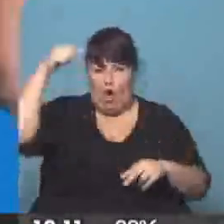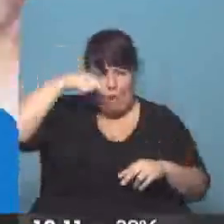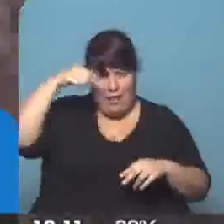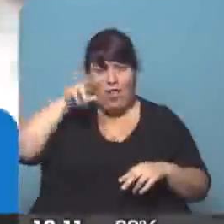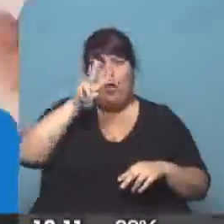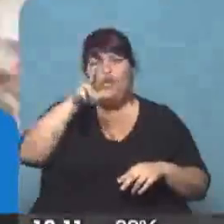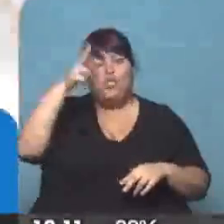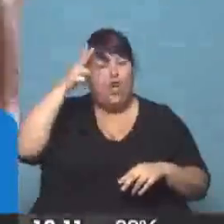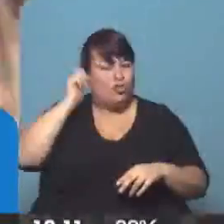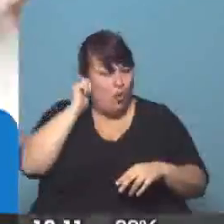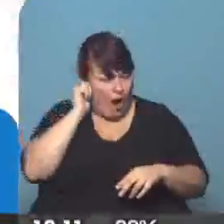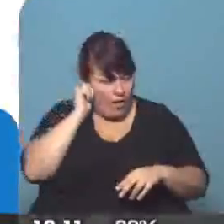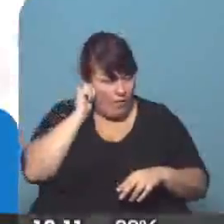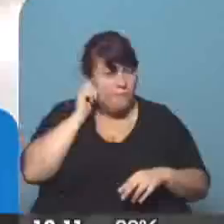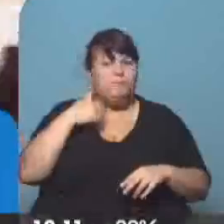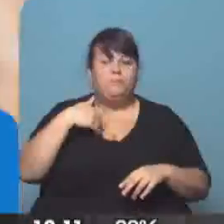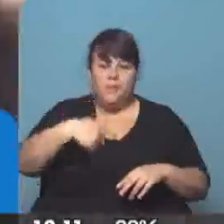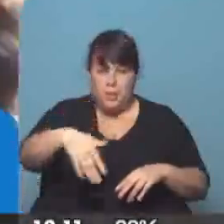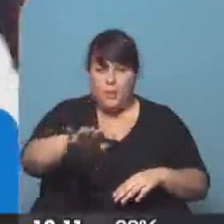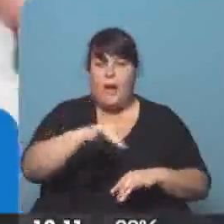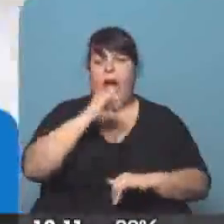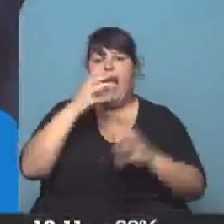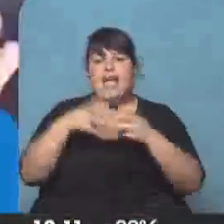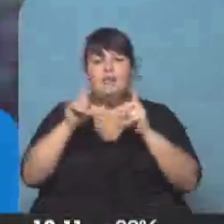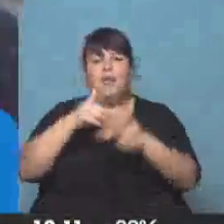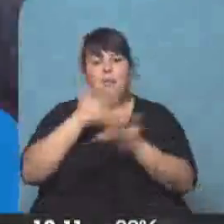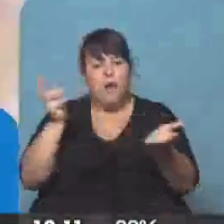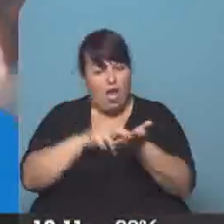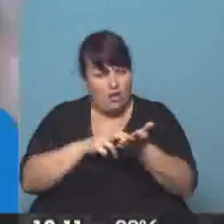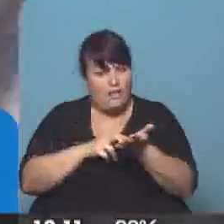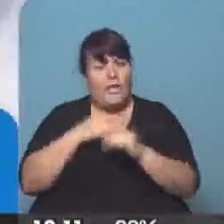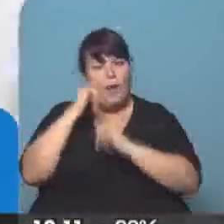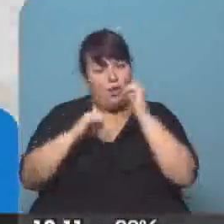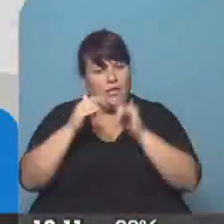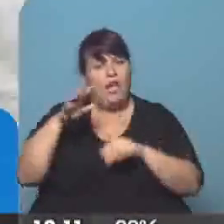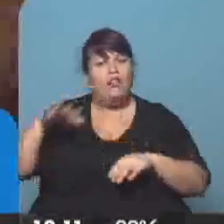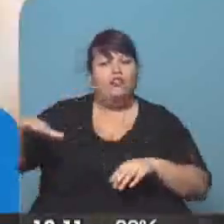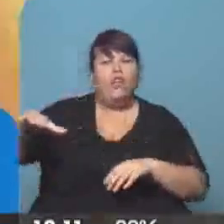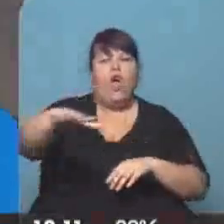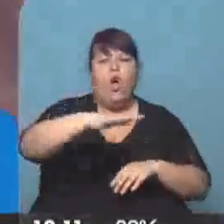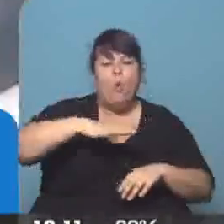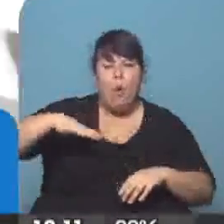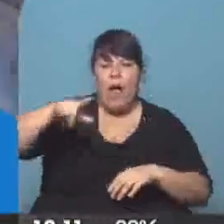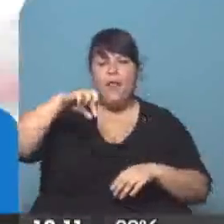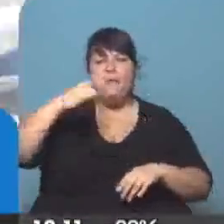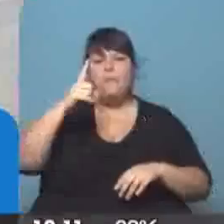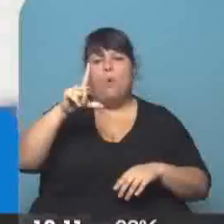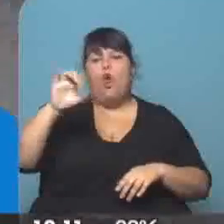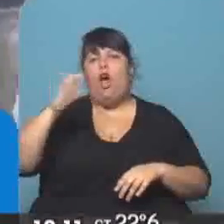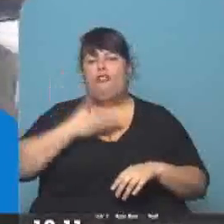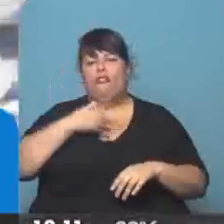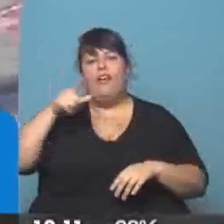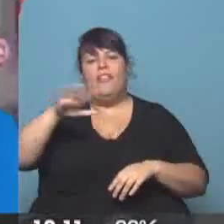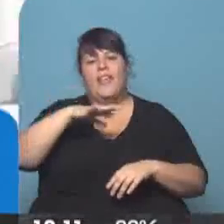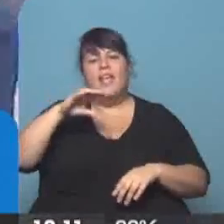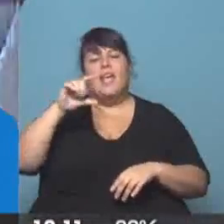de 28 años. Vamos a estar en minutos nada más con un equipo de Televisión Pública Noticias recorriendo el territorio de la Pulof en la resistencia